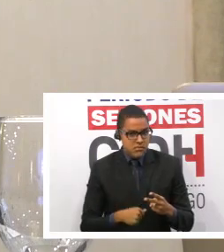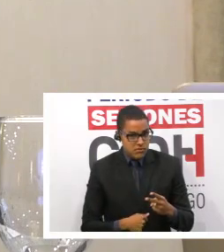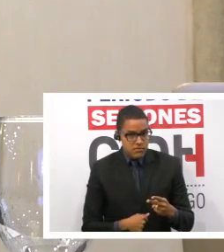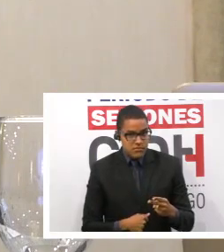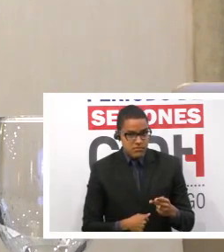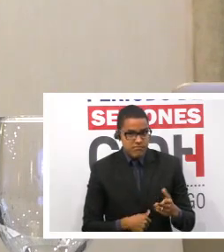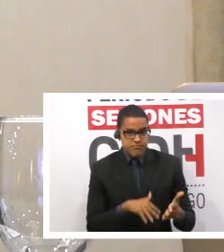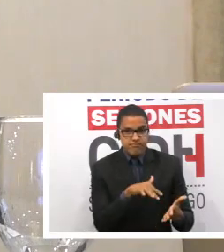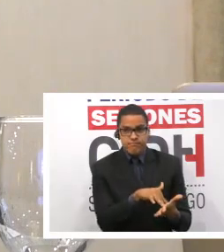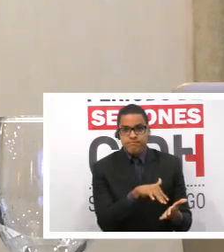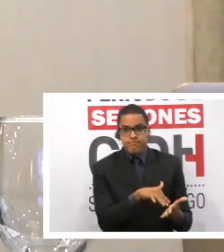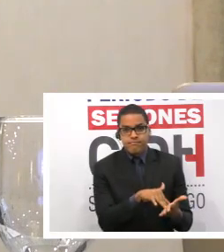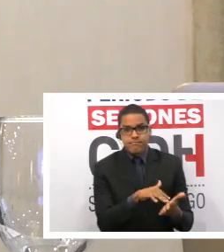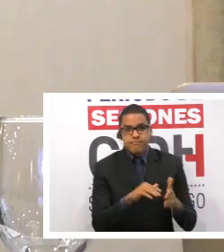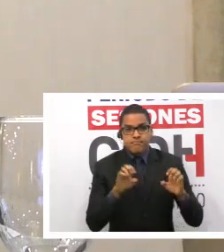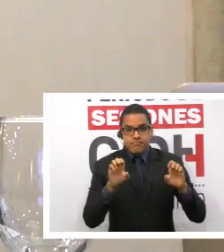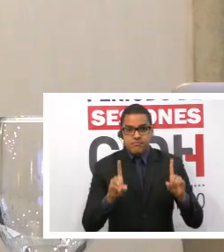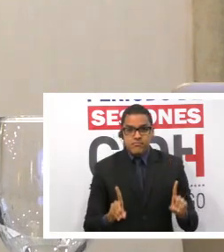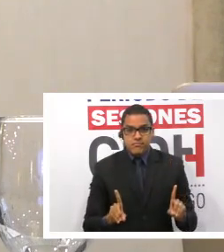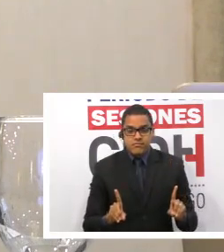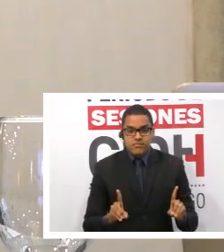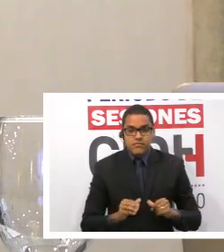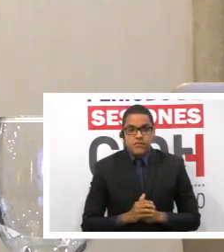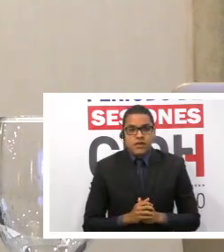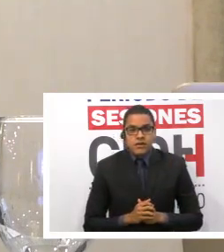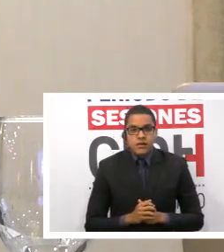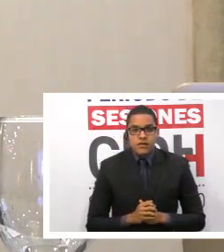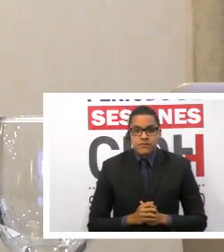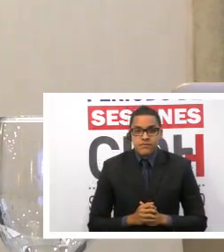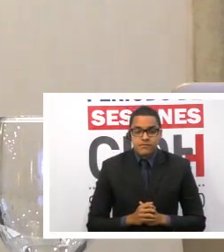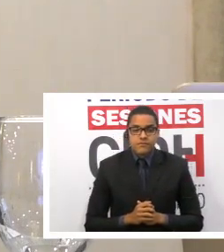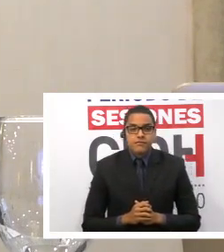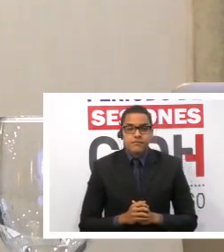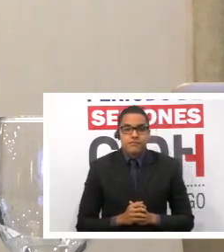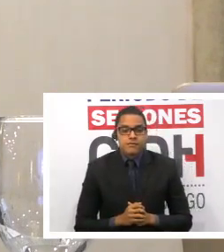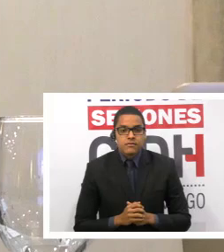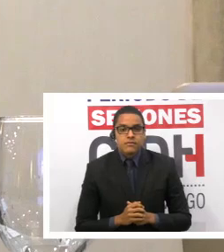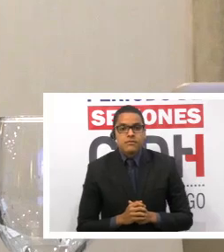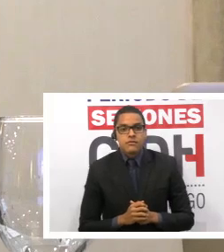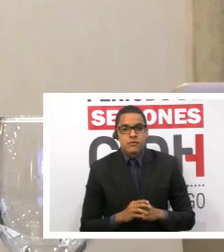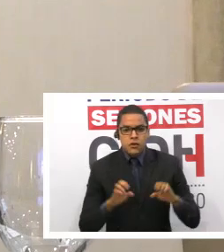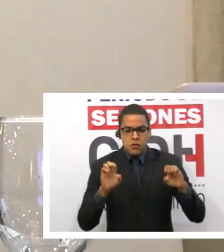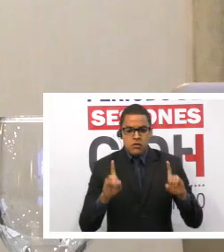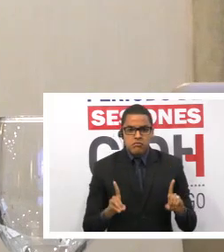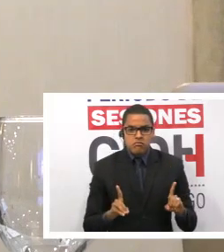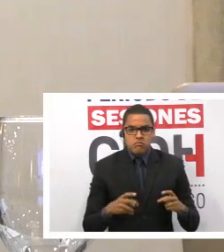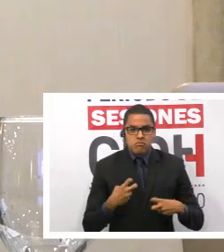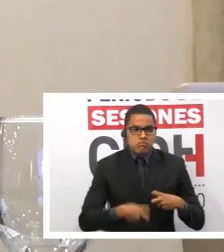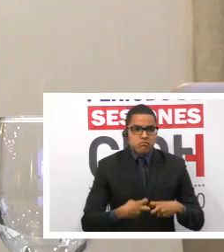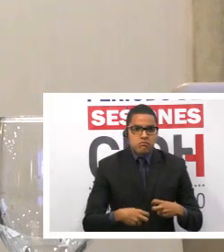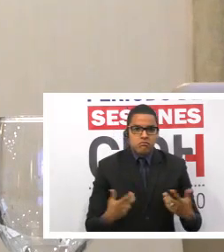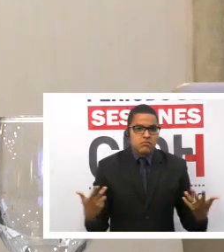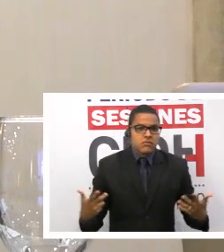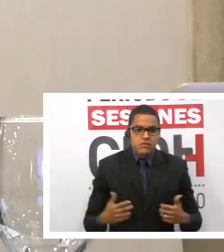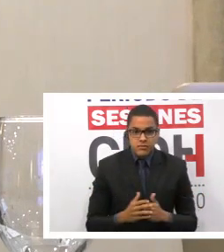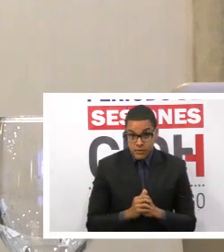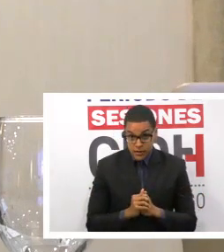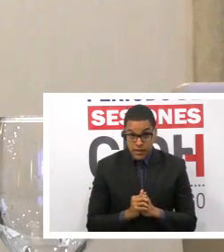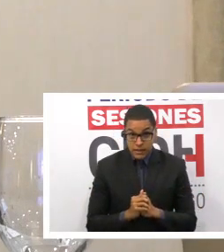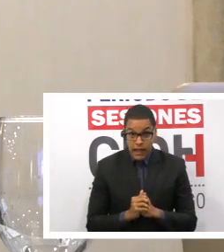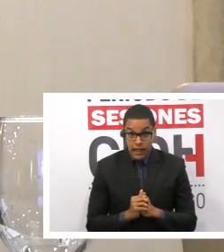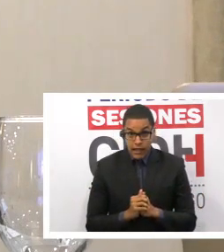en educación el gran reto nacional es la calidad ya que en las pruebas internacionales pisa menos del